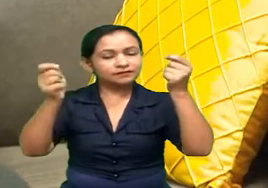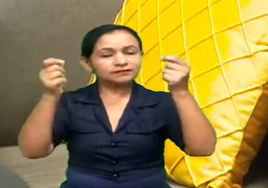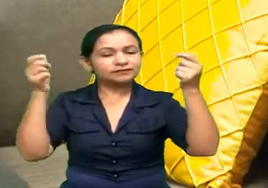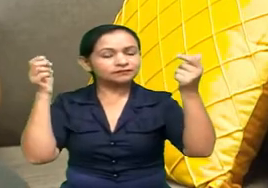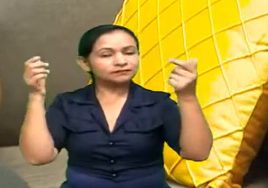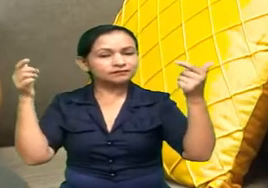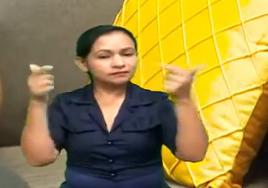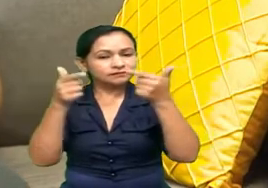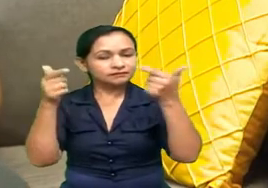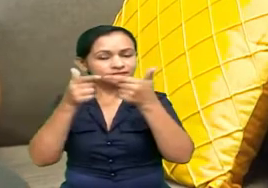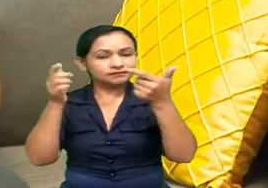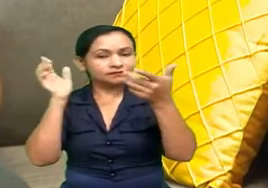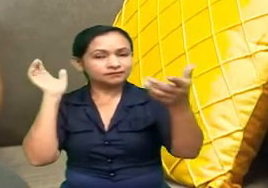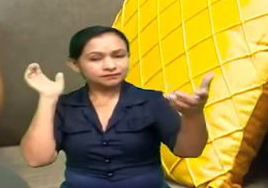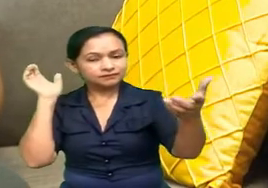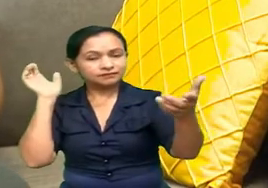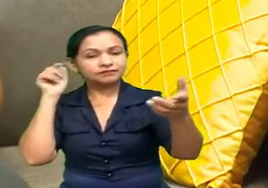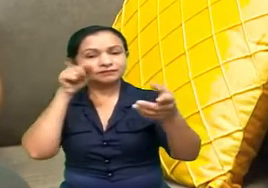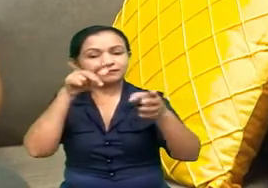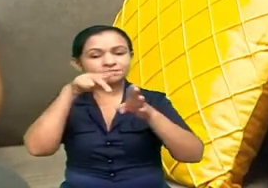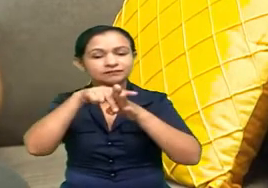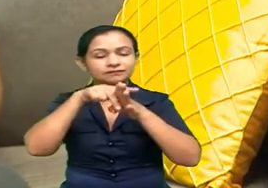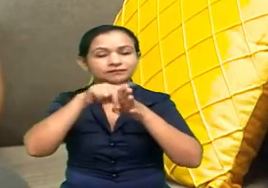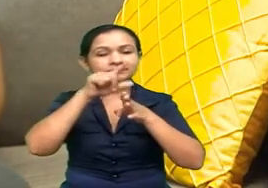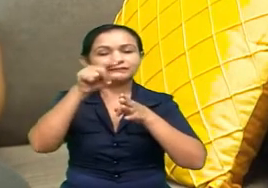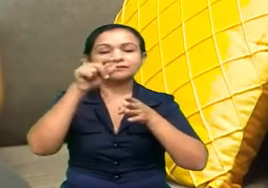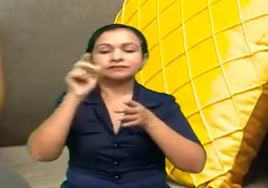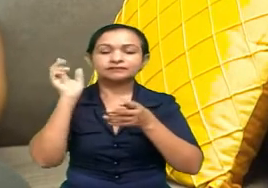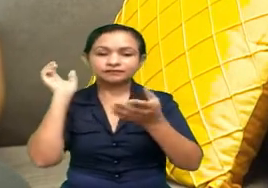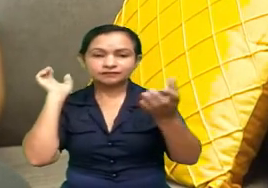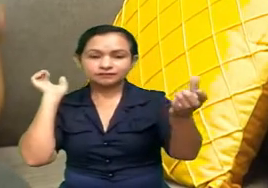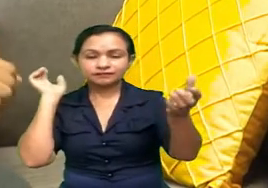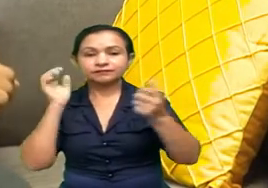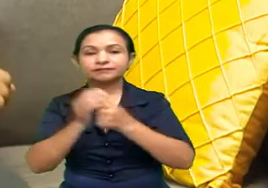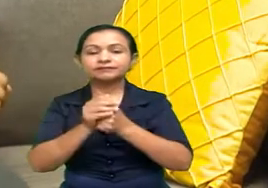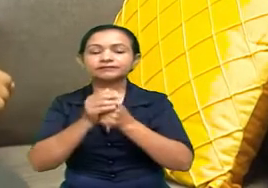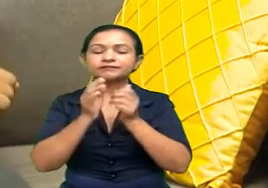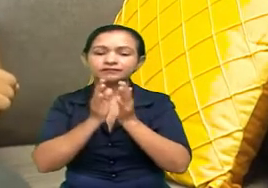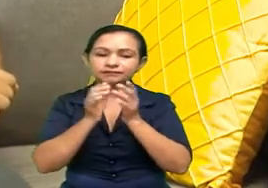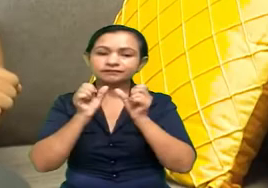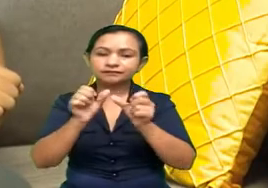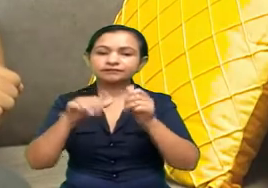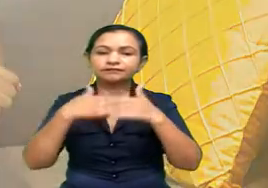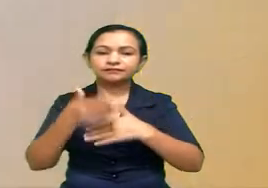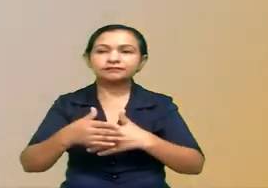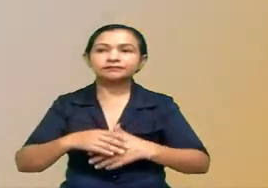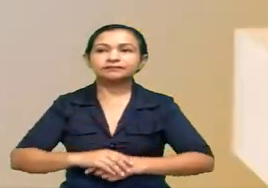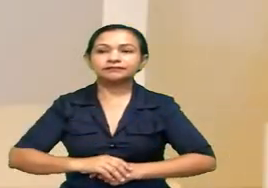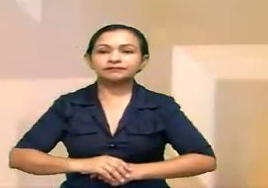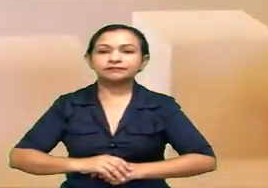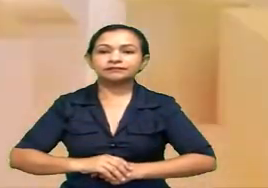se dio en la Hacienda San Jacinto. Manténgase con nosotros que ya regresamos.